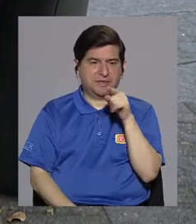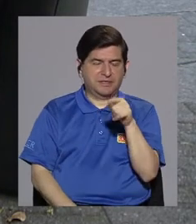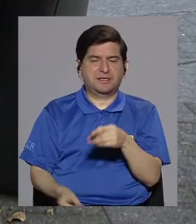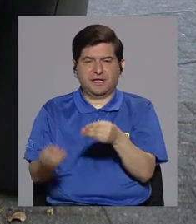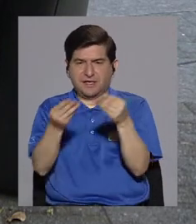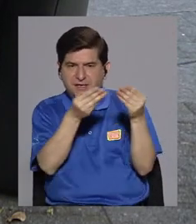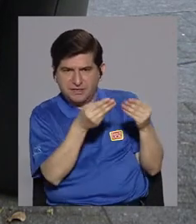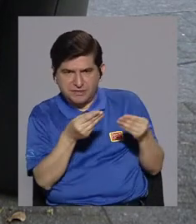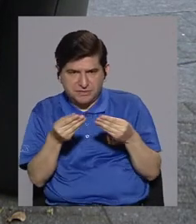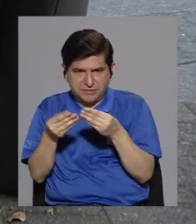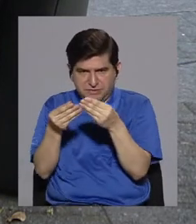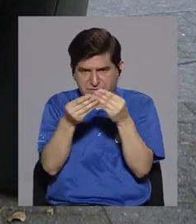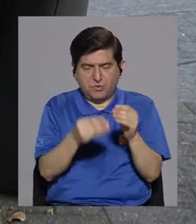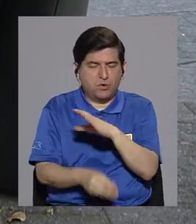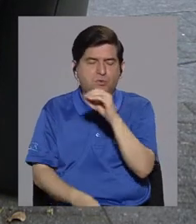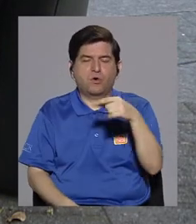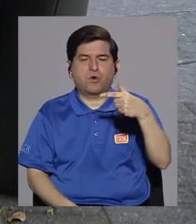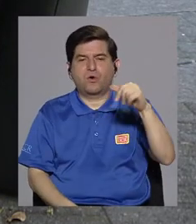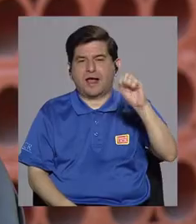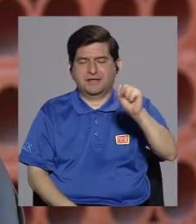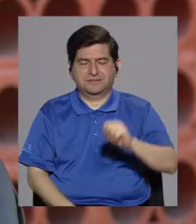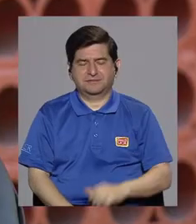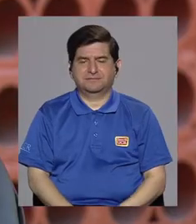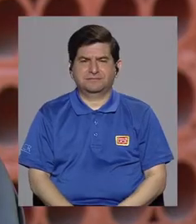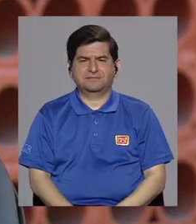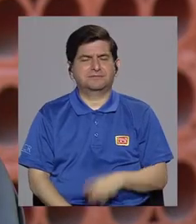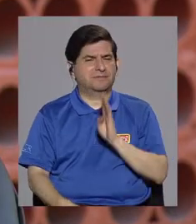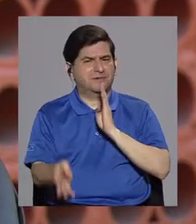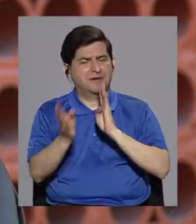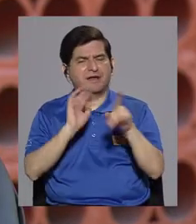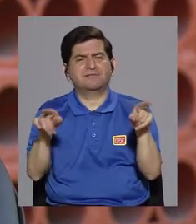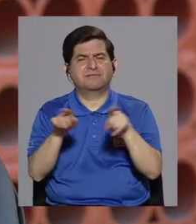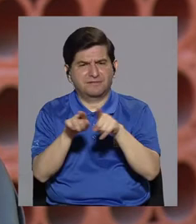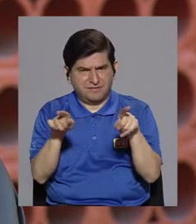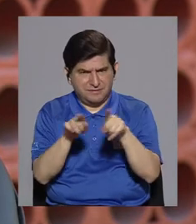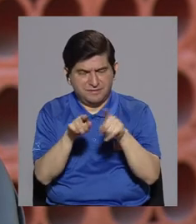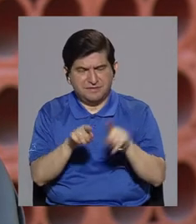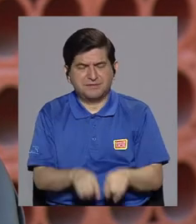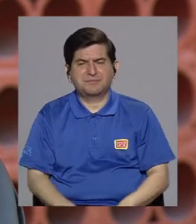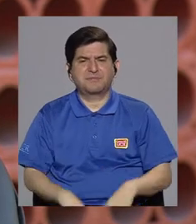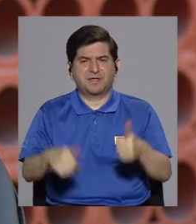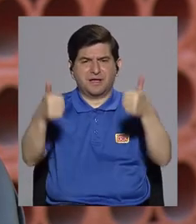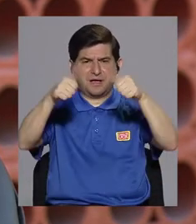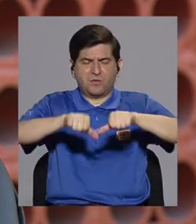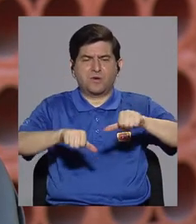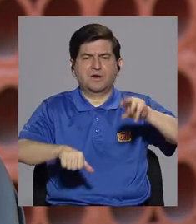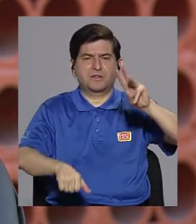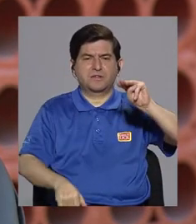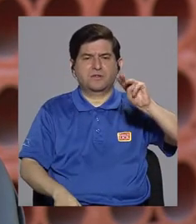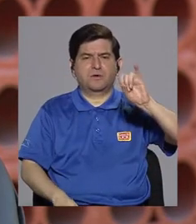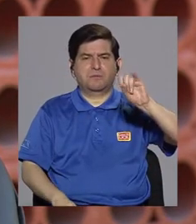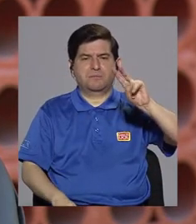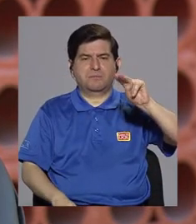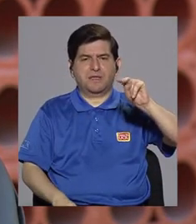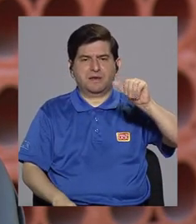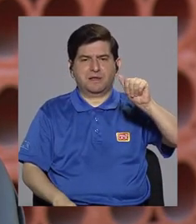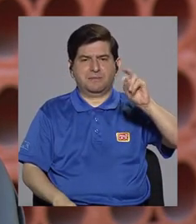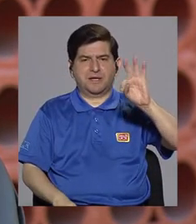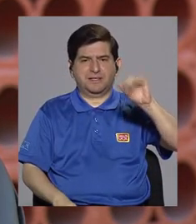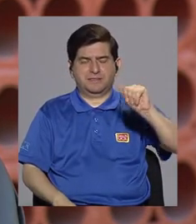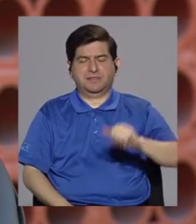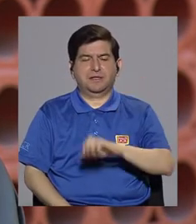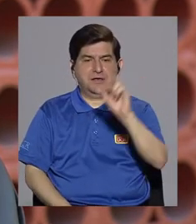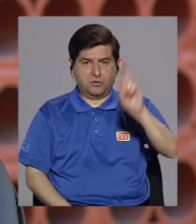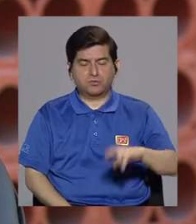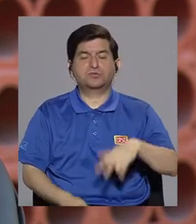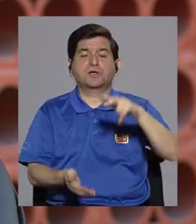ese polvo que está ahí, o esos gases que se liberan. Quería que conversáramos un poquito acerca del convenio de Minamata, ¿verdad? Costa Rica pues